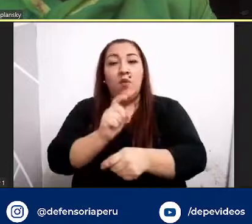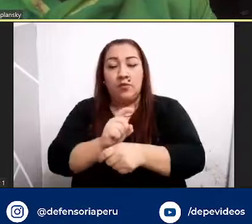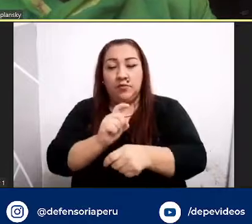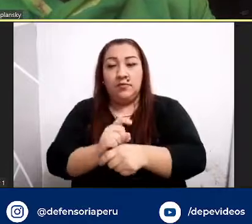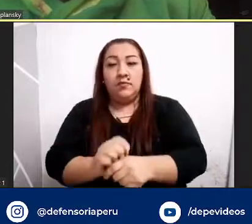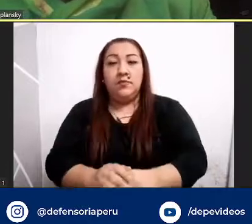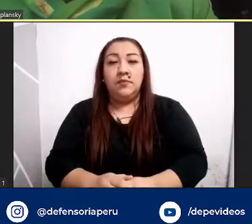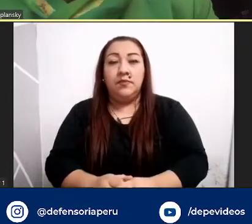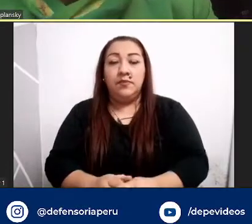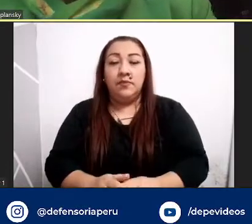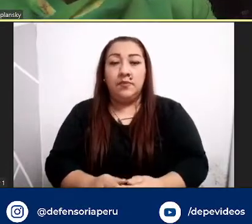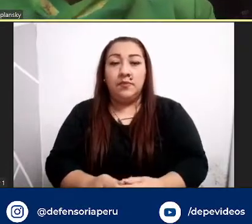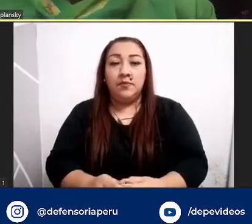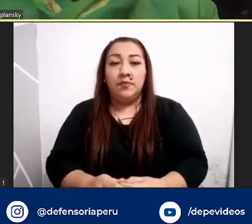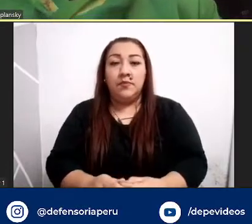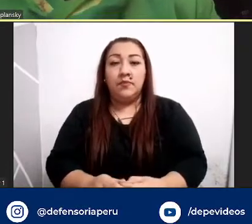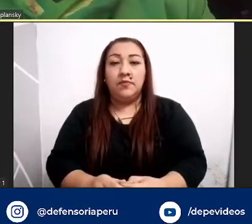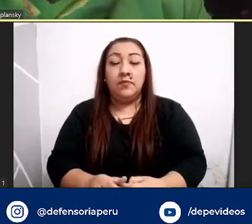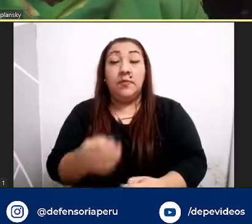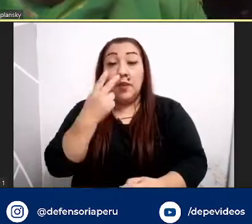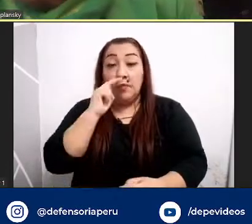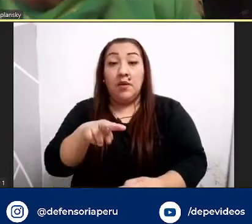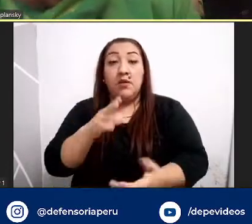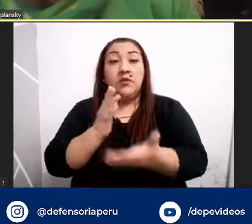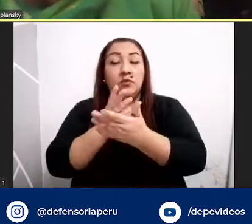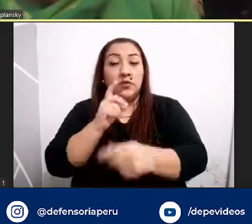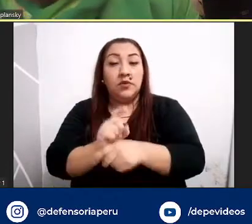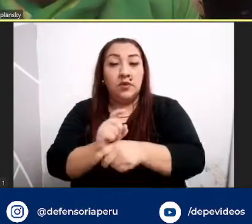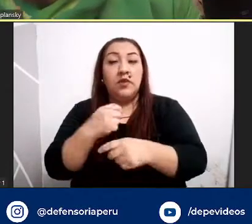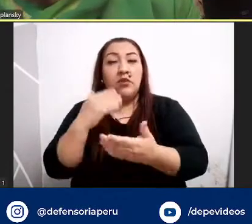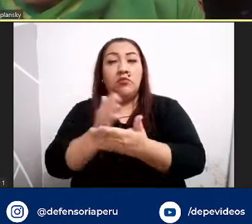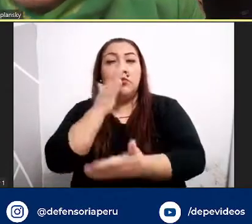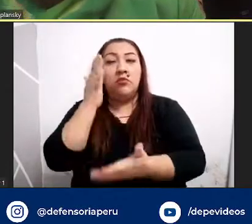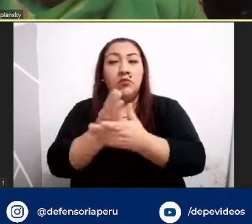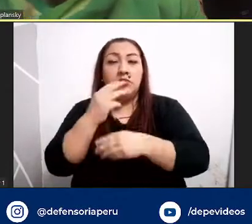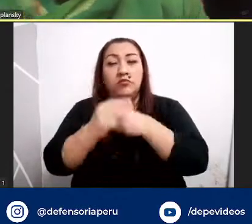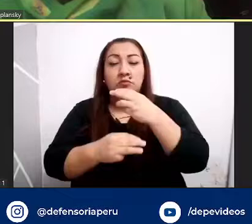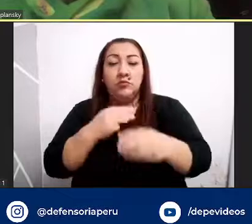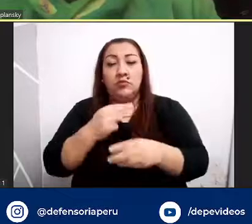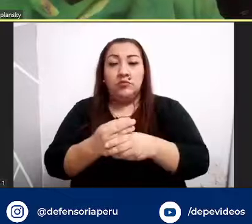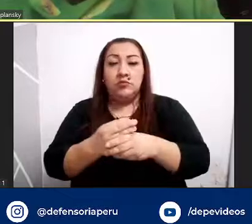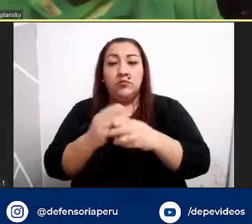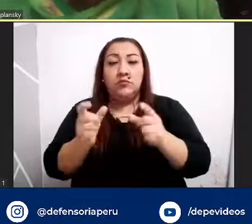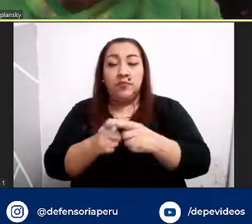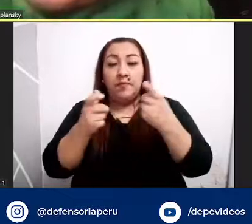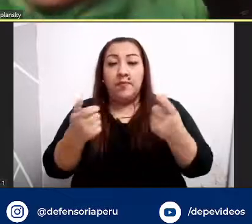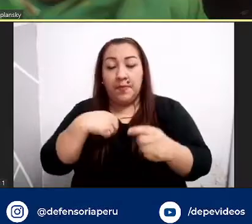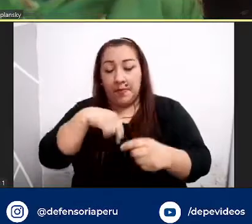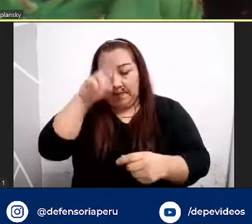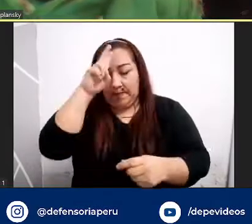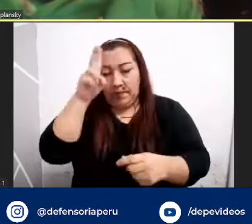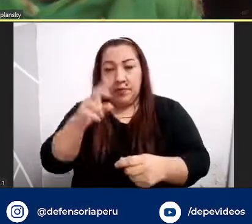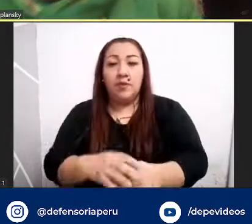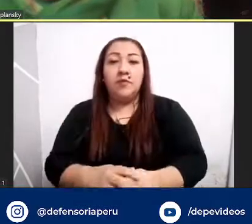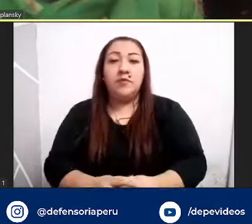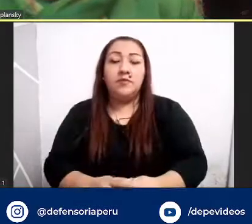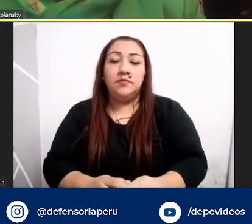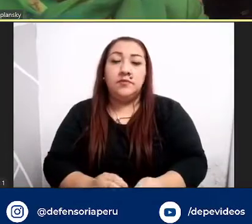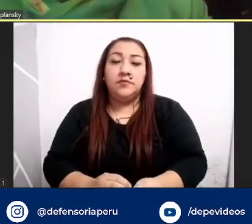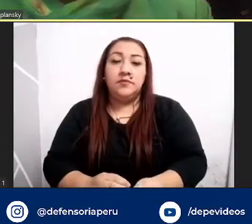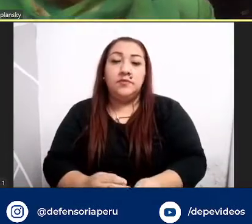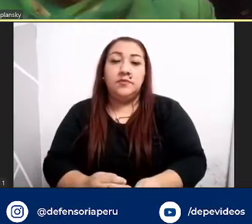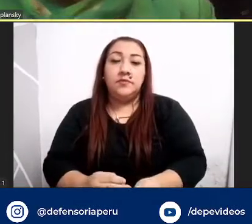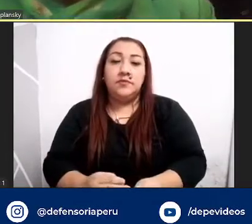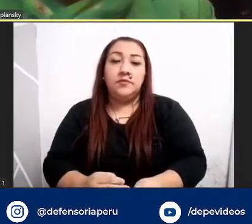Y vemos pues que la educación que tiene una crisis mundial, porque es tremendo, y en el Perú es gravísima.